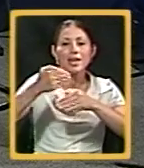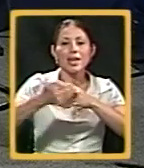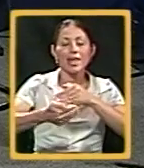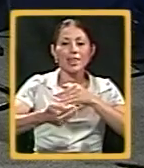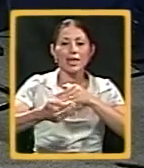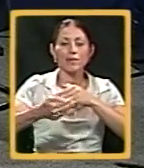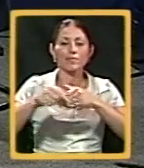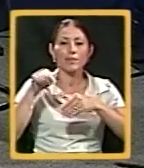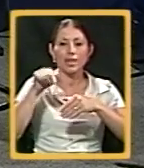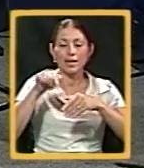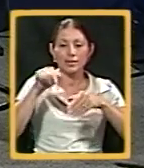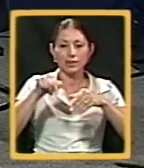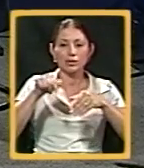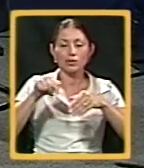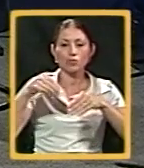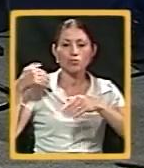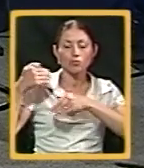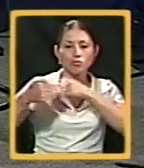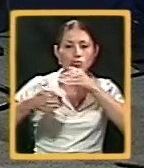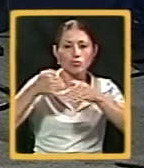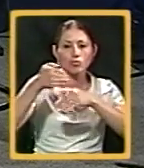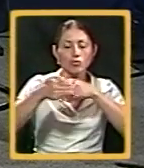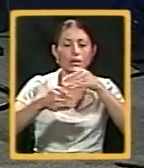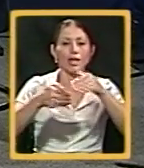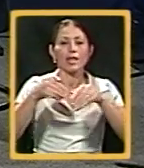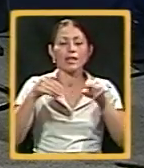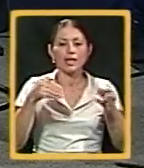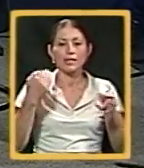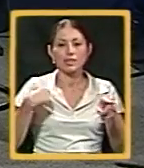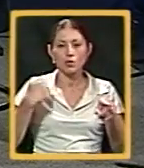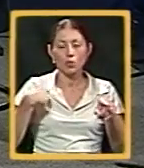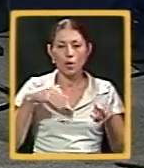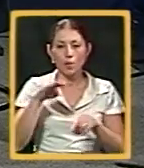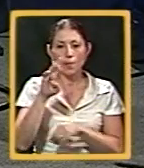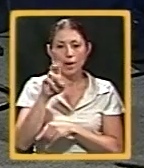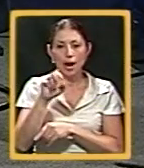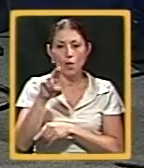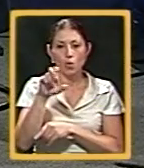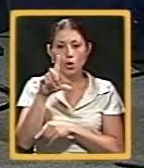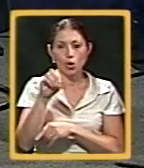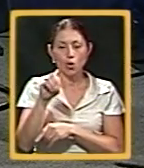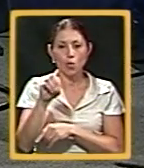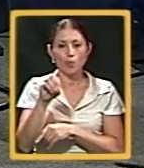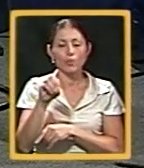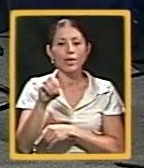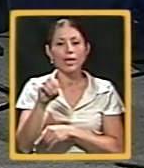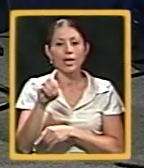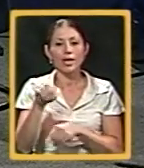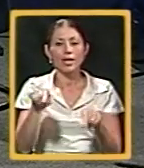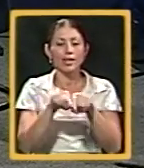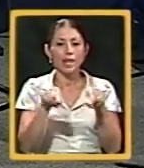Braulio, y también ilustrar que la